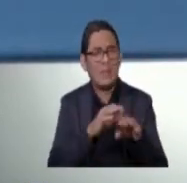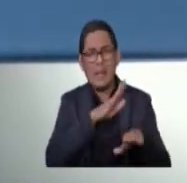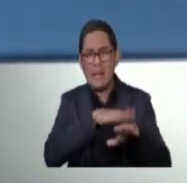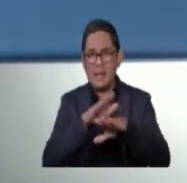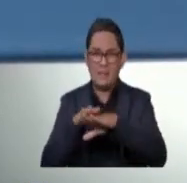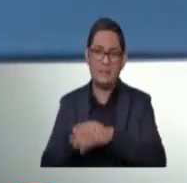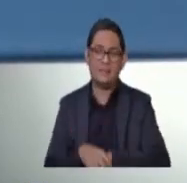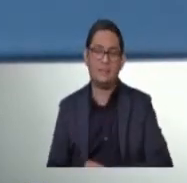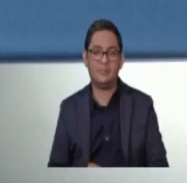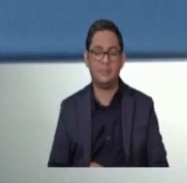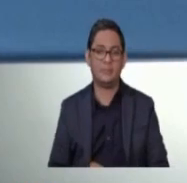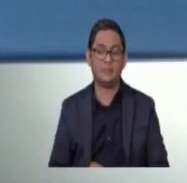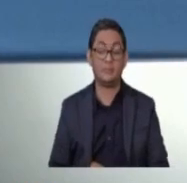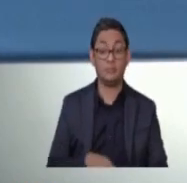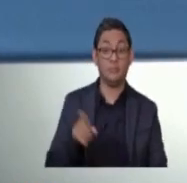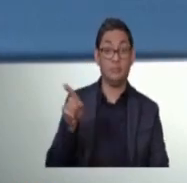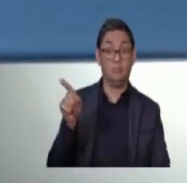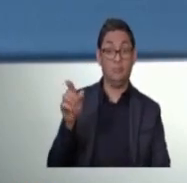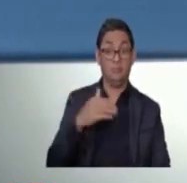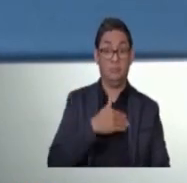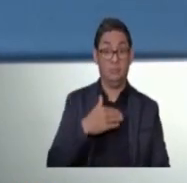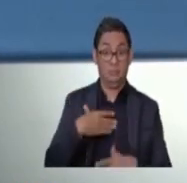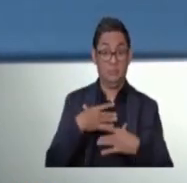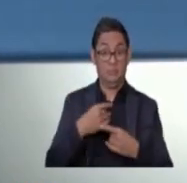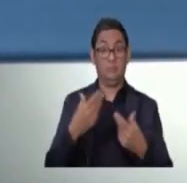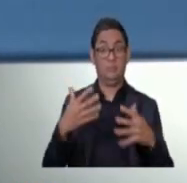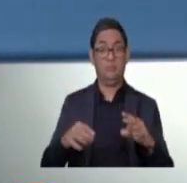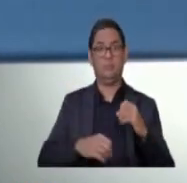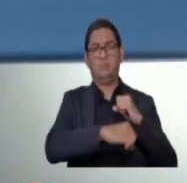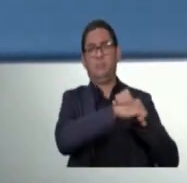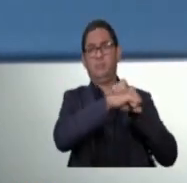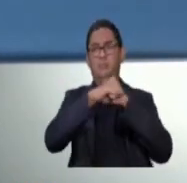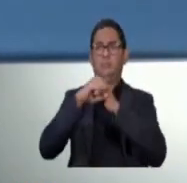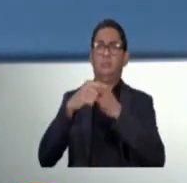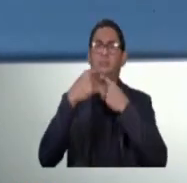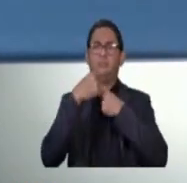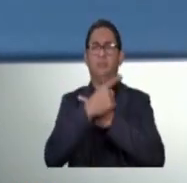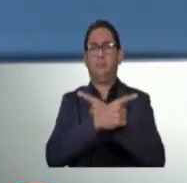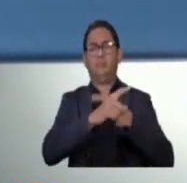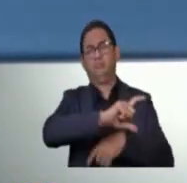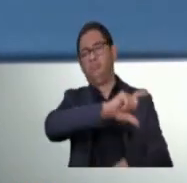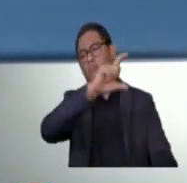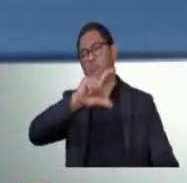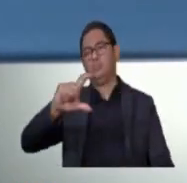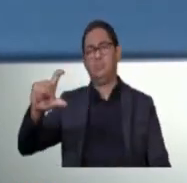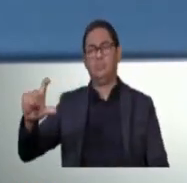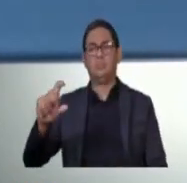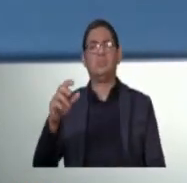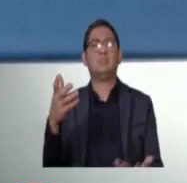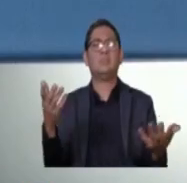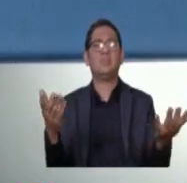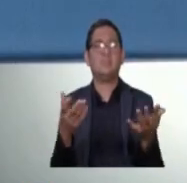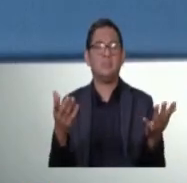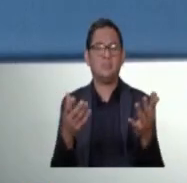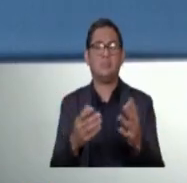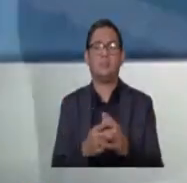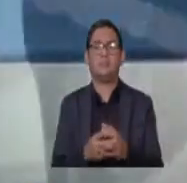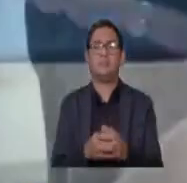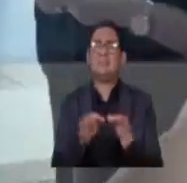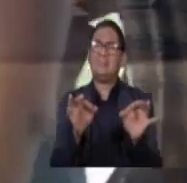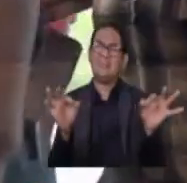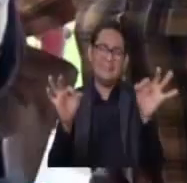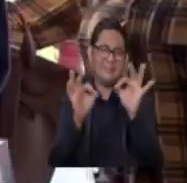la salud lanzó a nivel nacional la campaña mapa la cual estimula el uso de las mascarillas